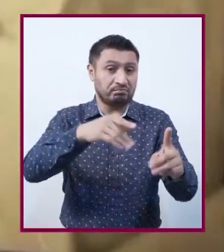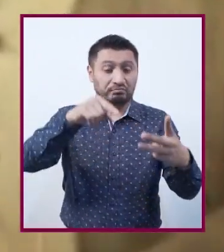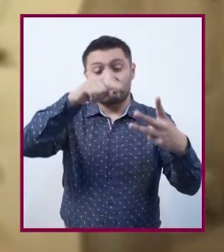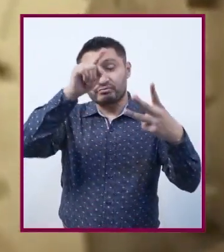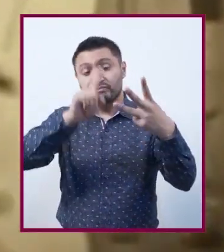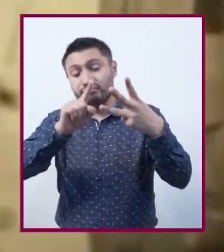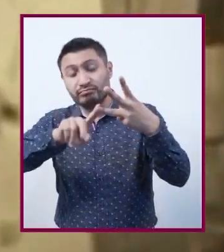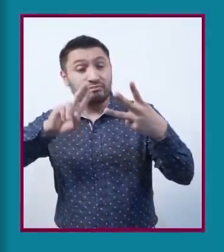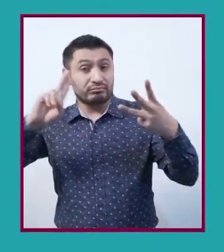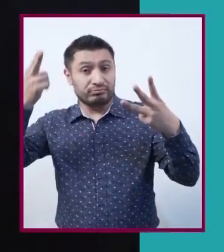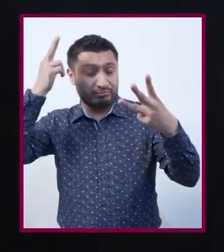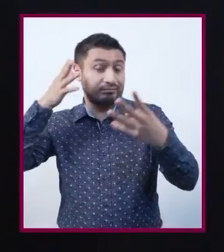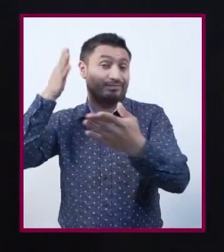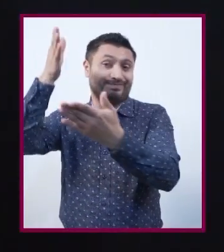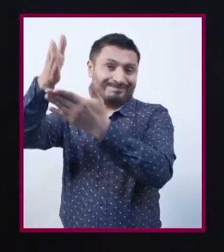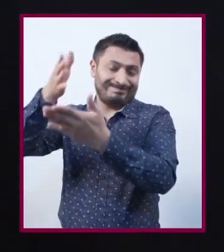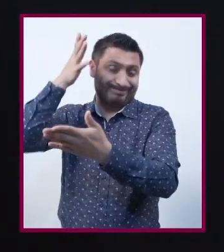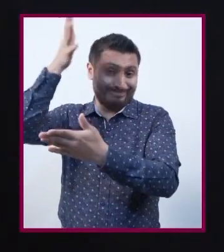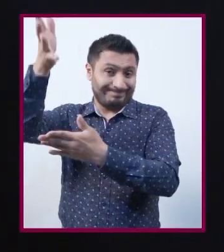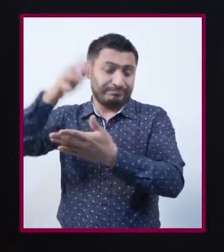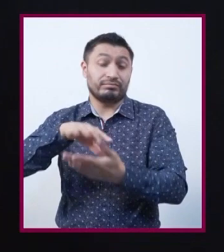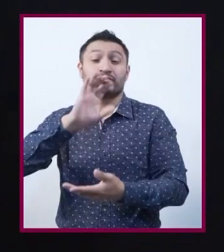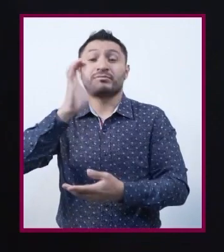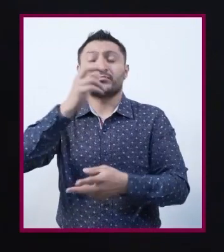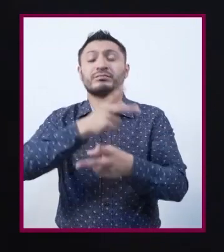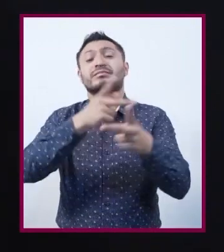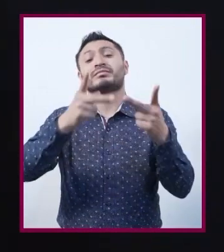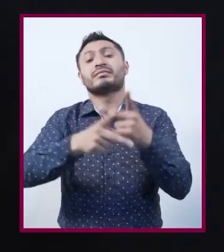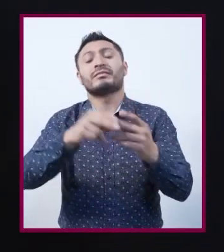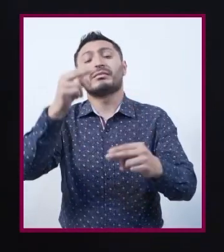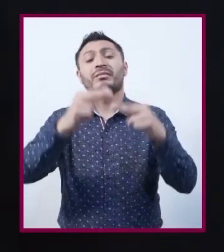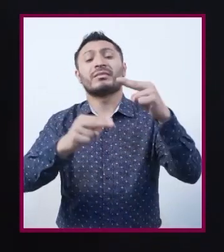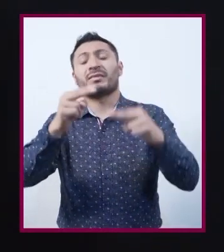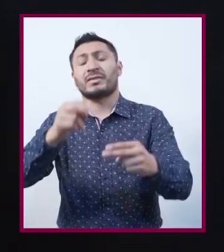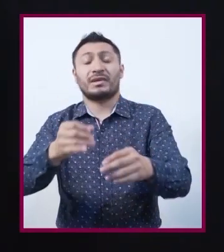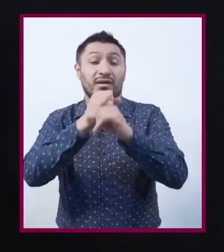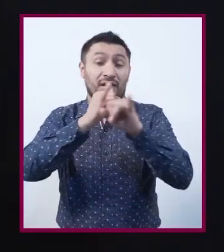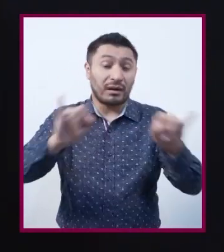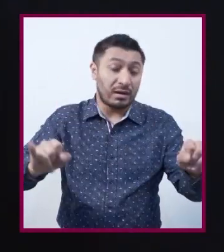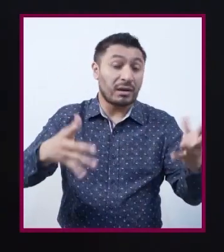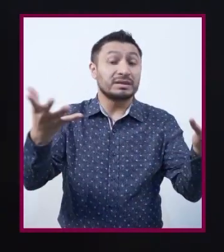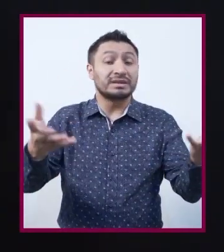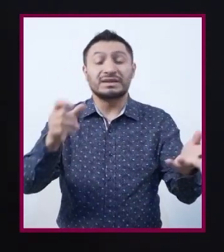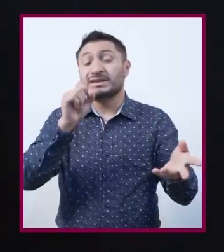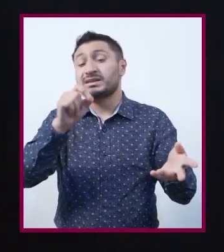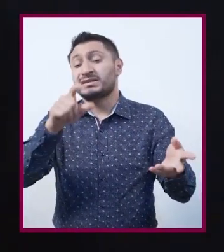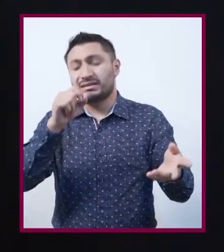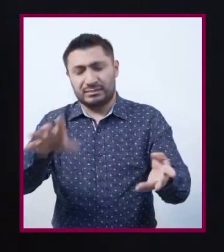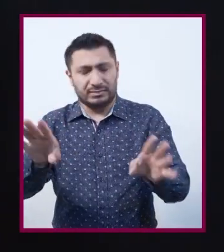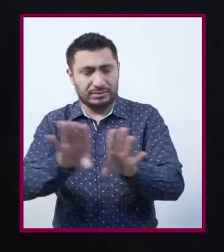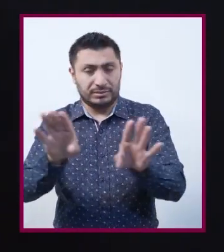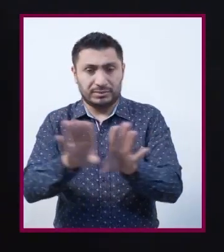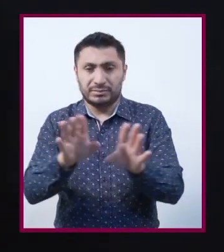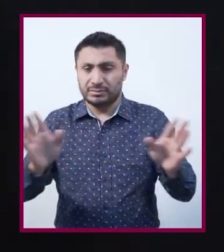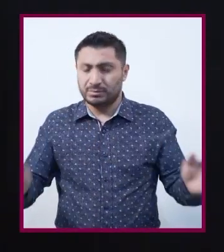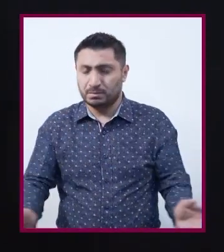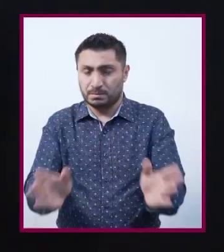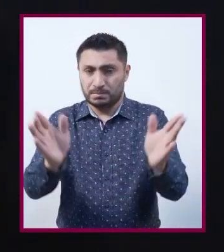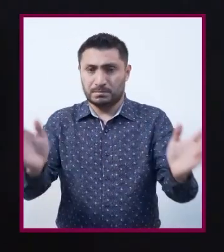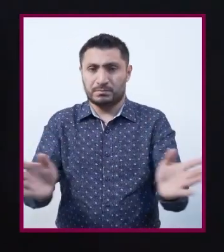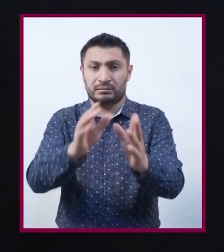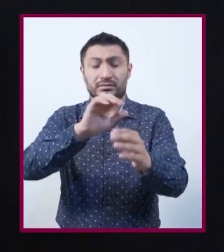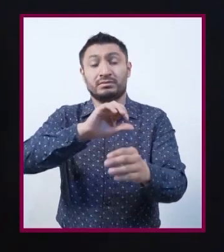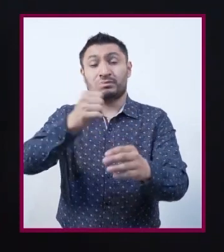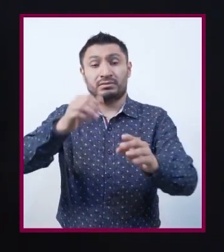tercero. Cuando la preparatoria se convirtió en un nivel educativo independiente, también fue posible fortalecer otros